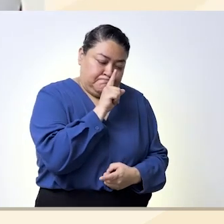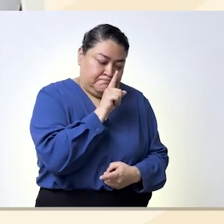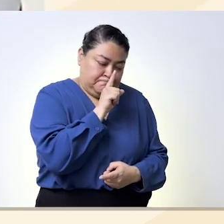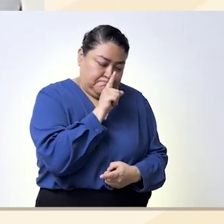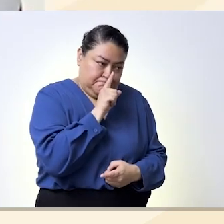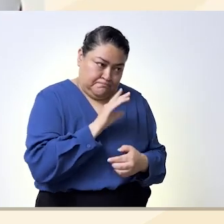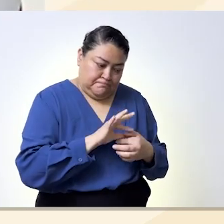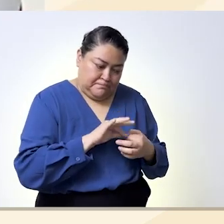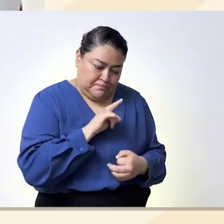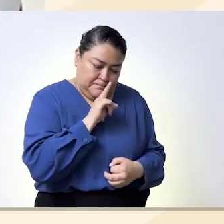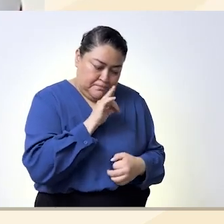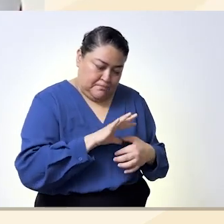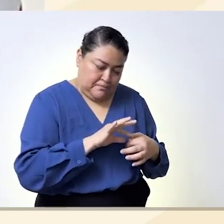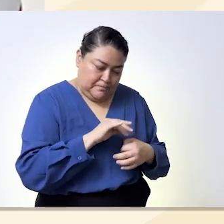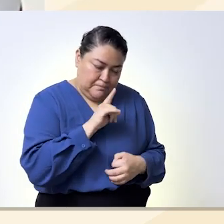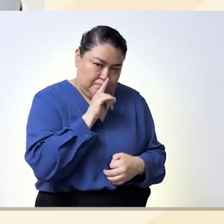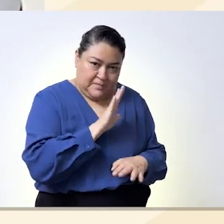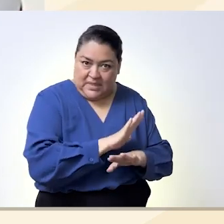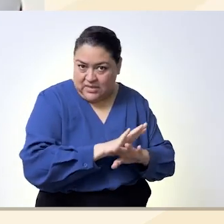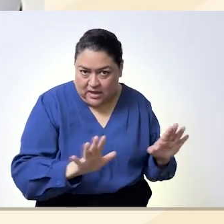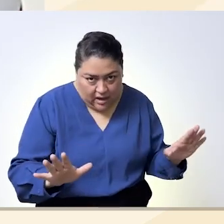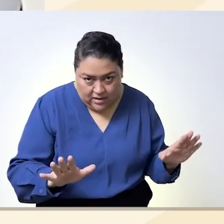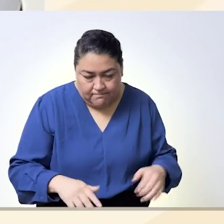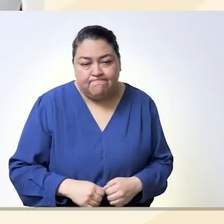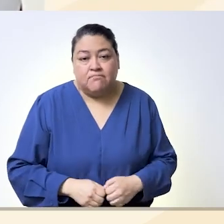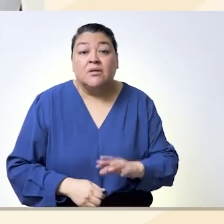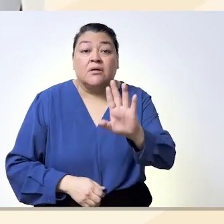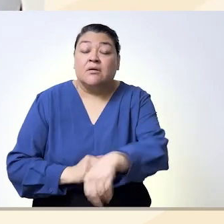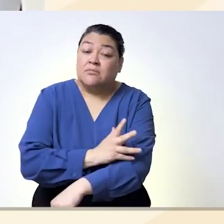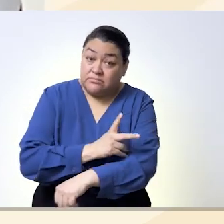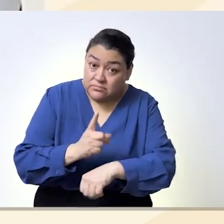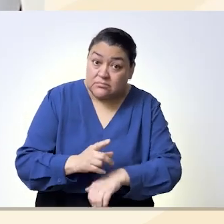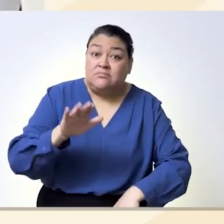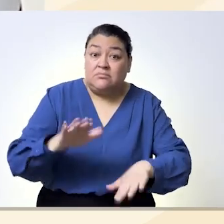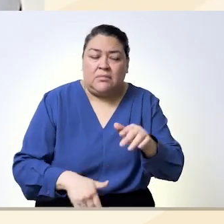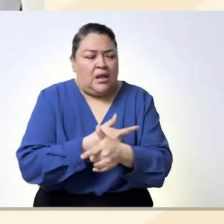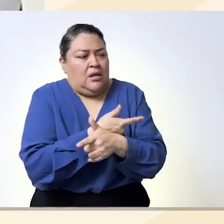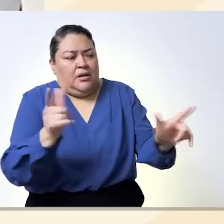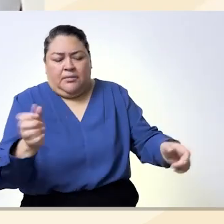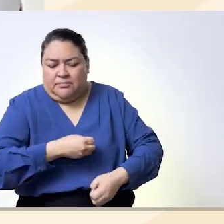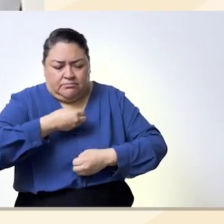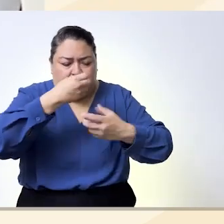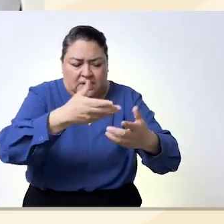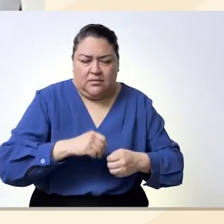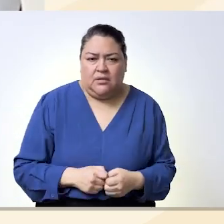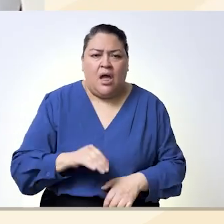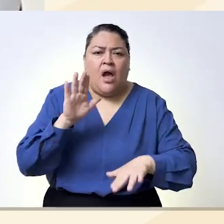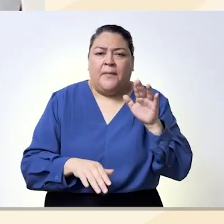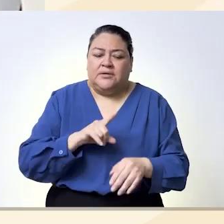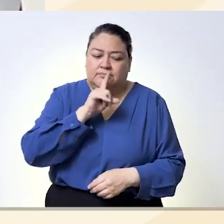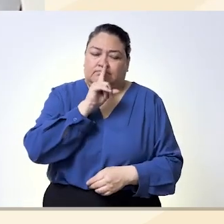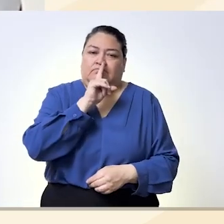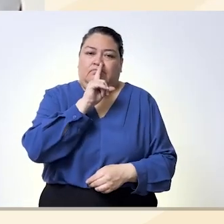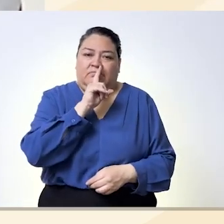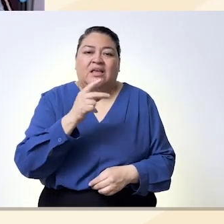que es importante reconocer en qué espacios sí, en qué espacios no, ¿no? De que tener una estrategia de autocuidado. O sea, antes sí